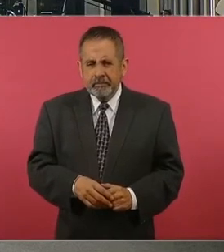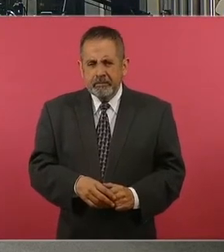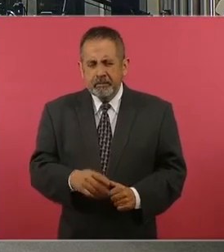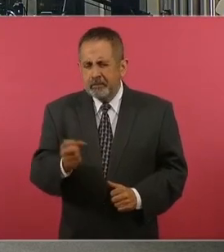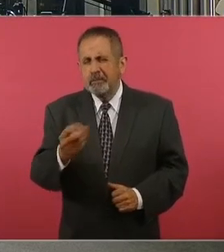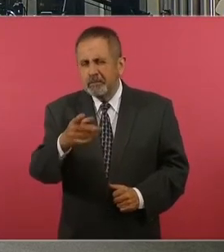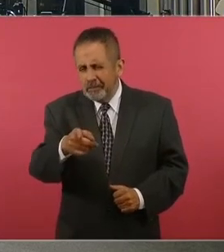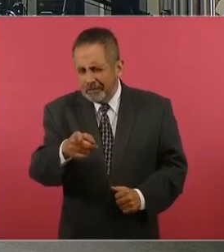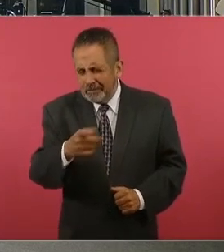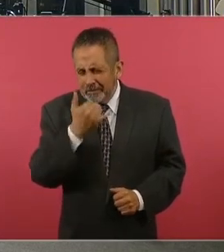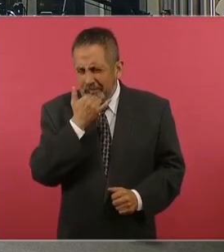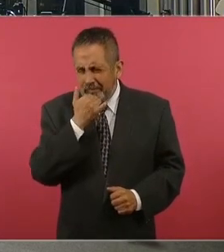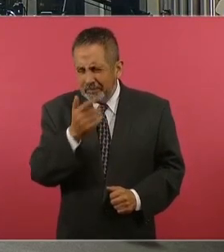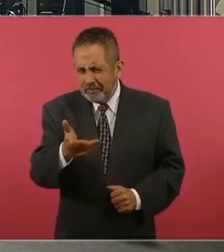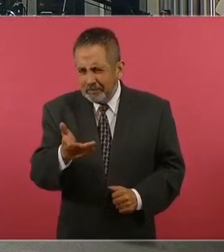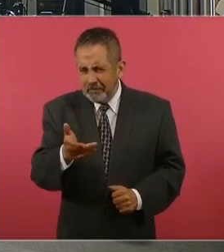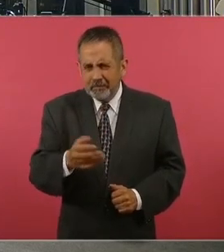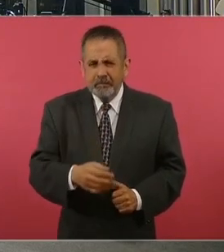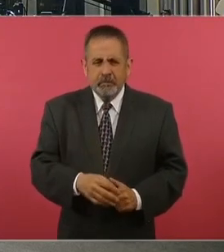¿Cuánto?